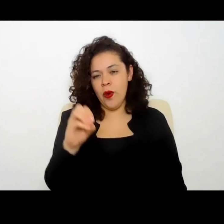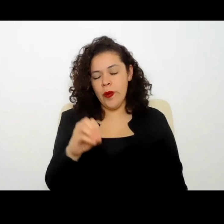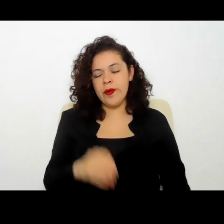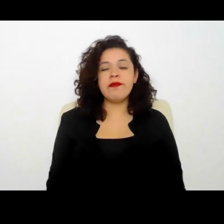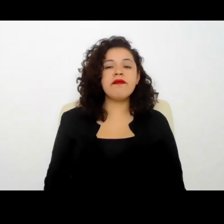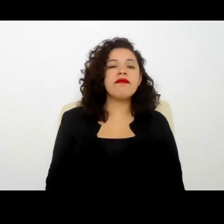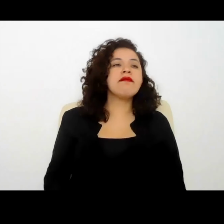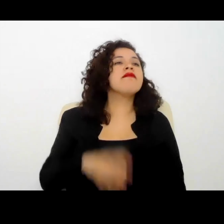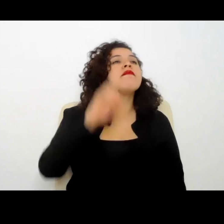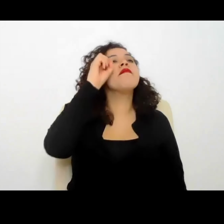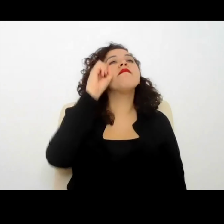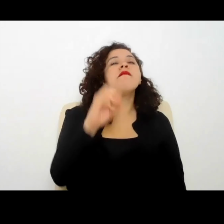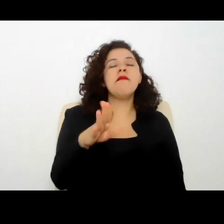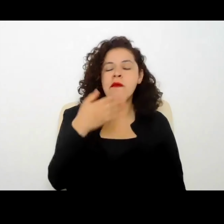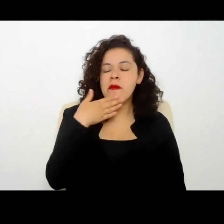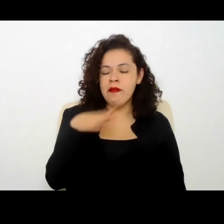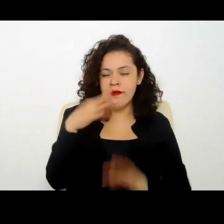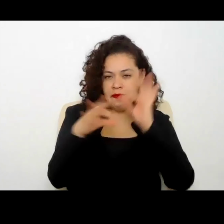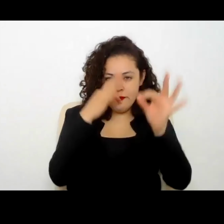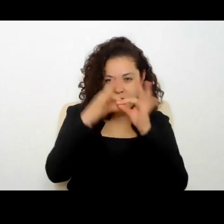Ok, perfecto.